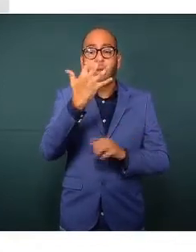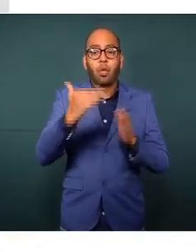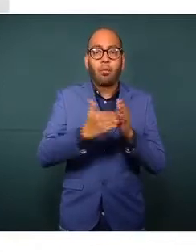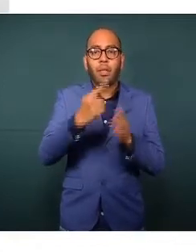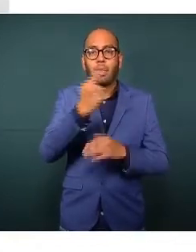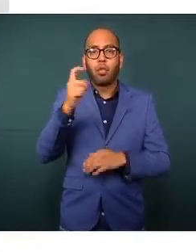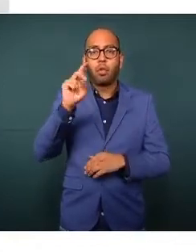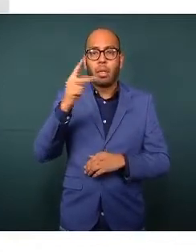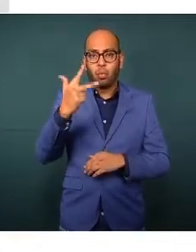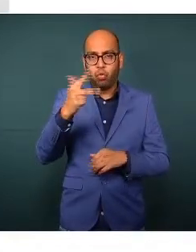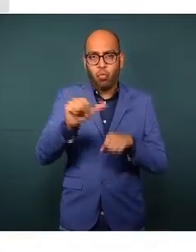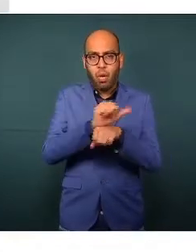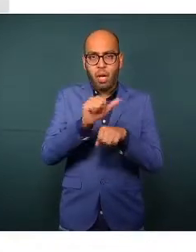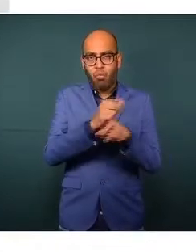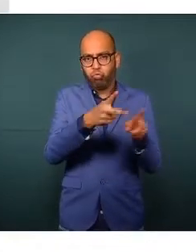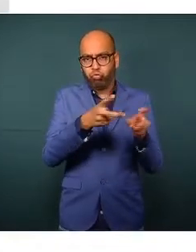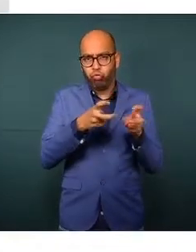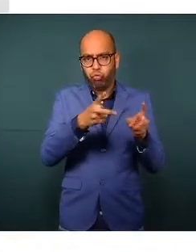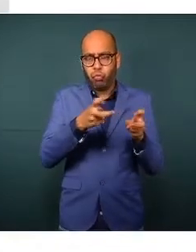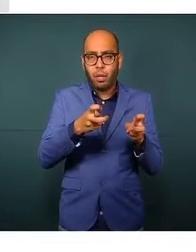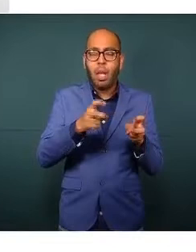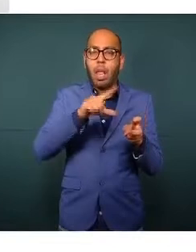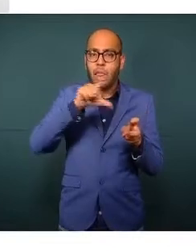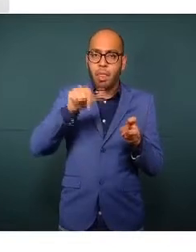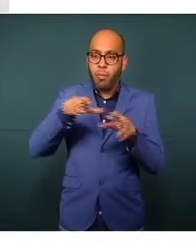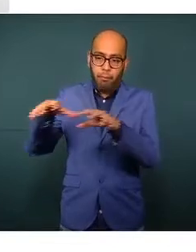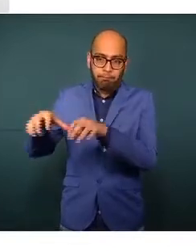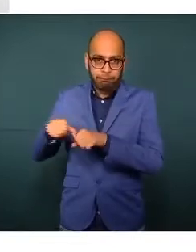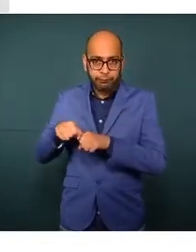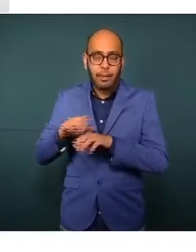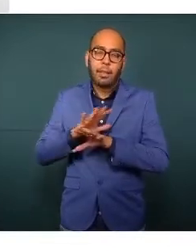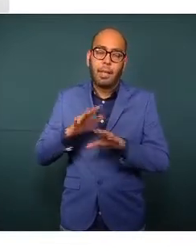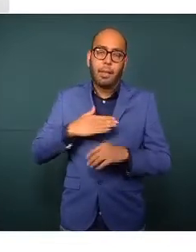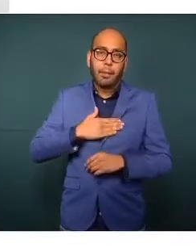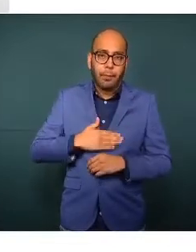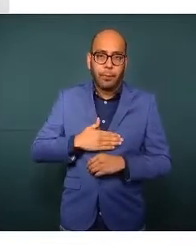5,138 robados y